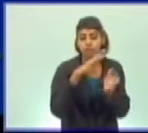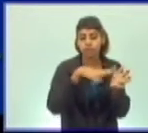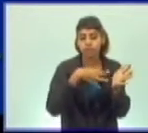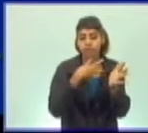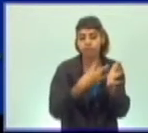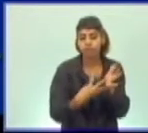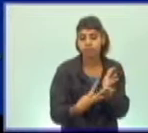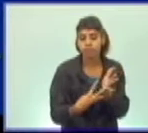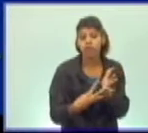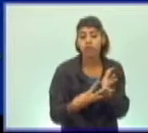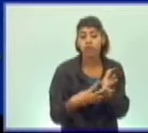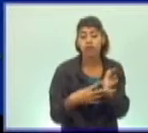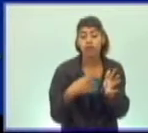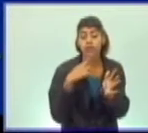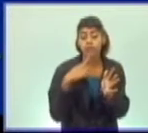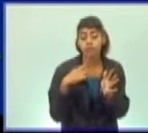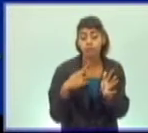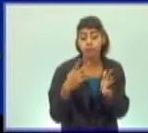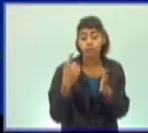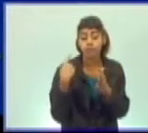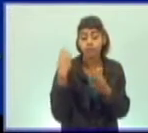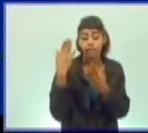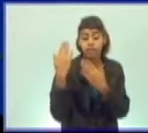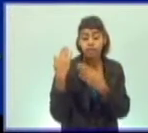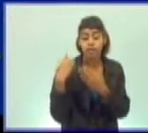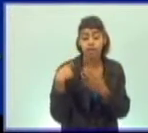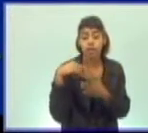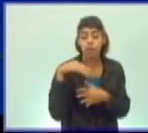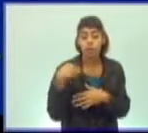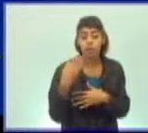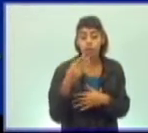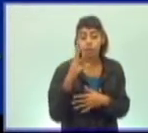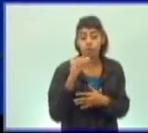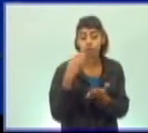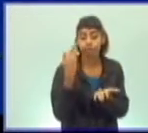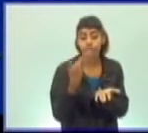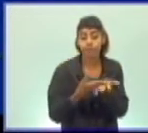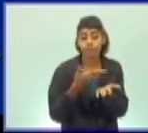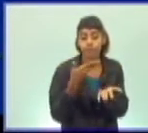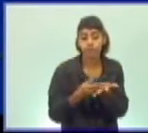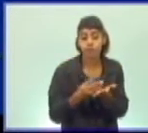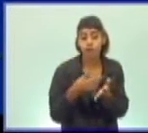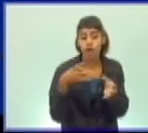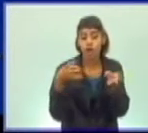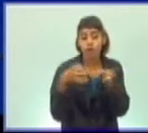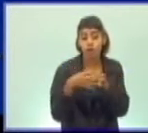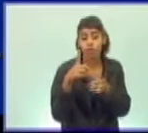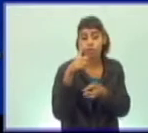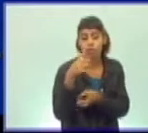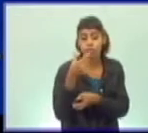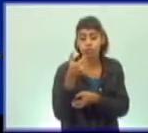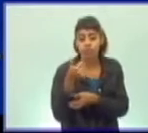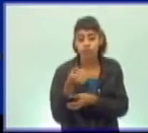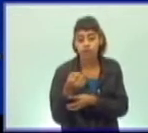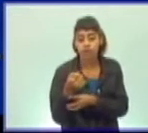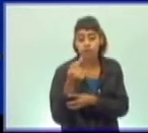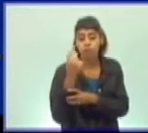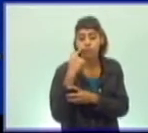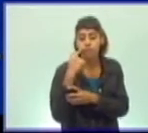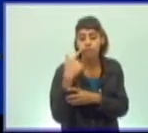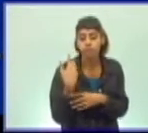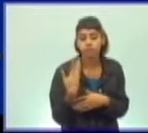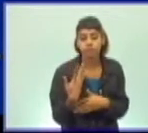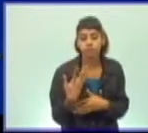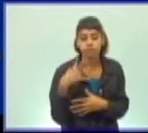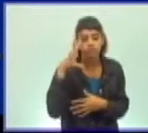cuando analicemos la respuesta del ejercicio, yo les voy a volver a mostrar el grupo 1A de la tabla periódica para que les sea más fácil